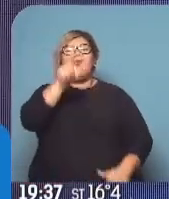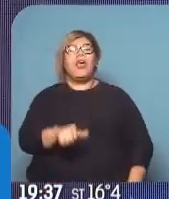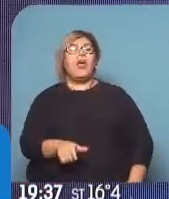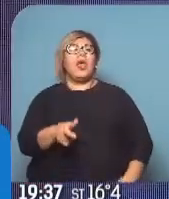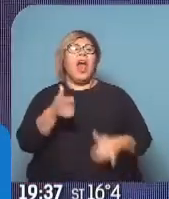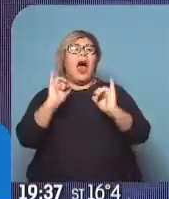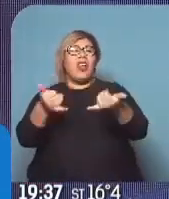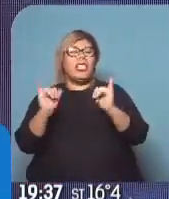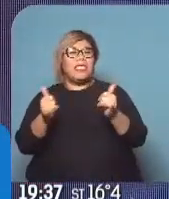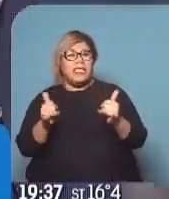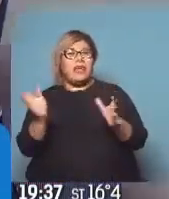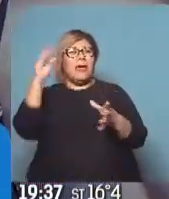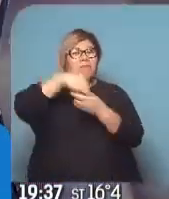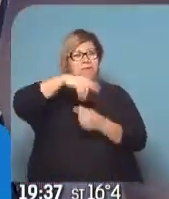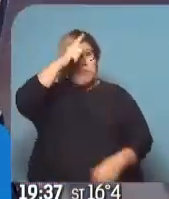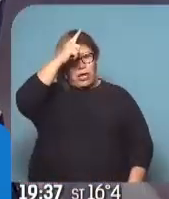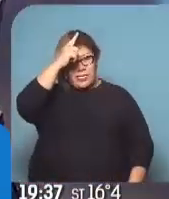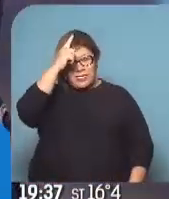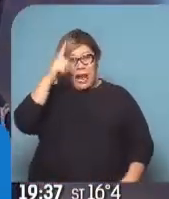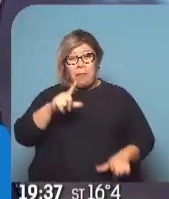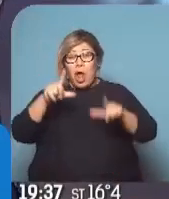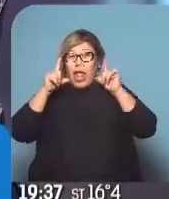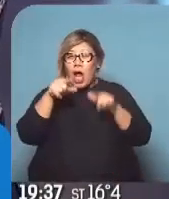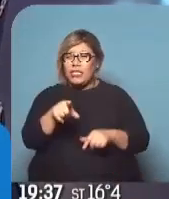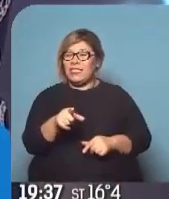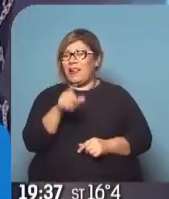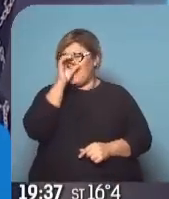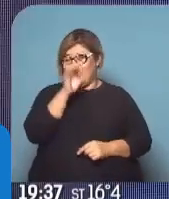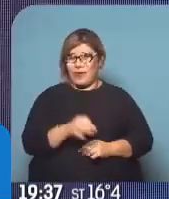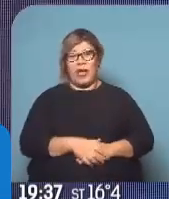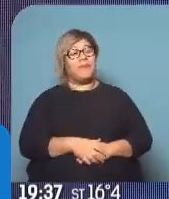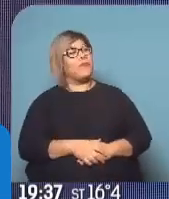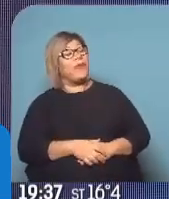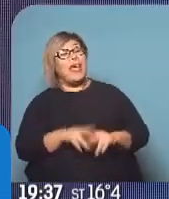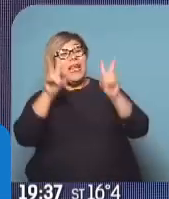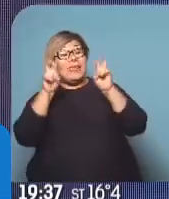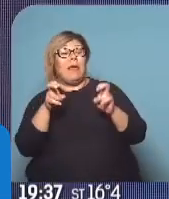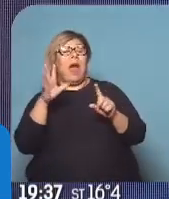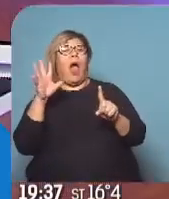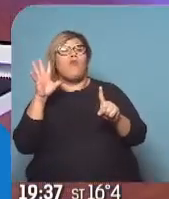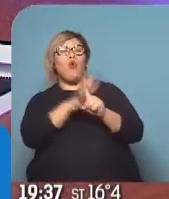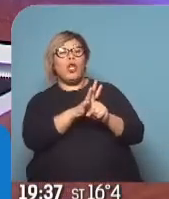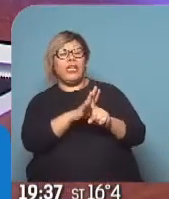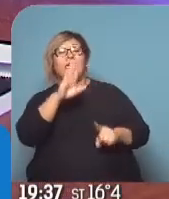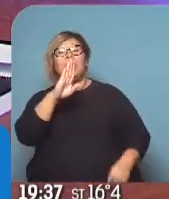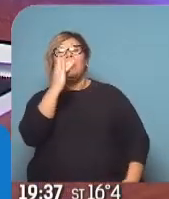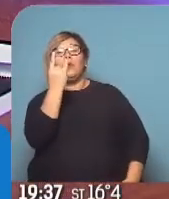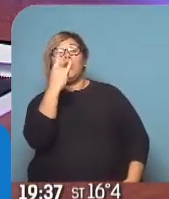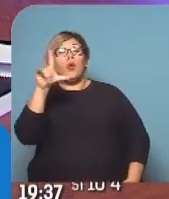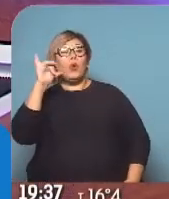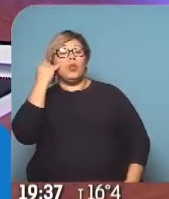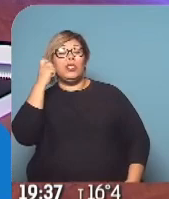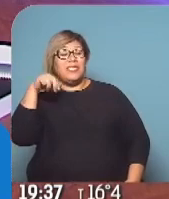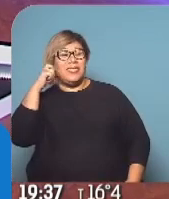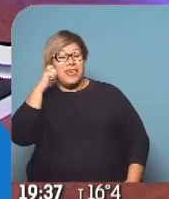protagonista de un policial pero si no las perdona si no la vas de bullying y es un tema que está muy candente hoy dentro de la sociedad y sobre todo en la franja de la